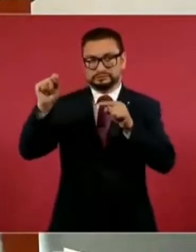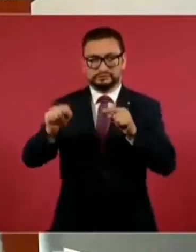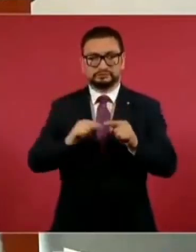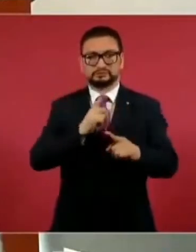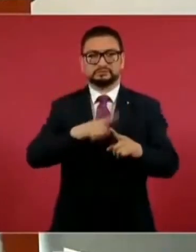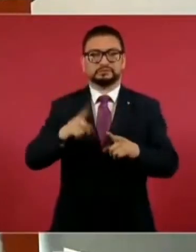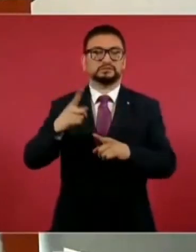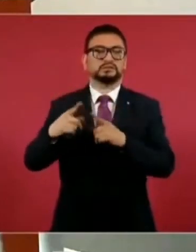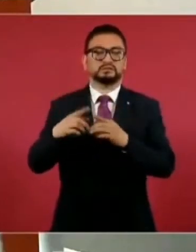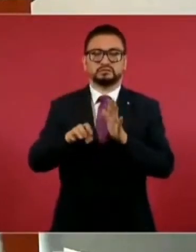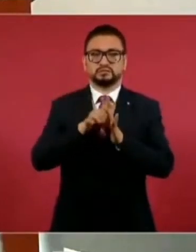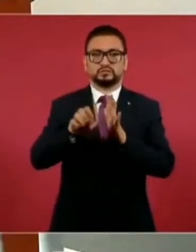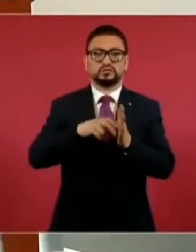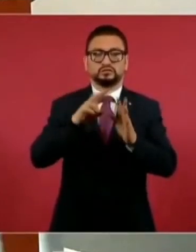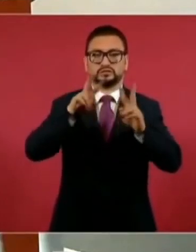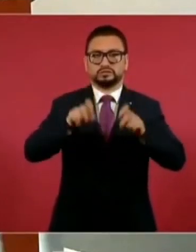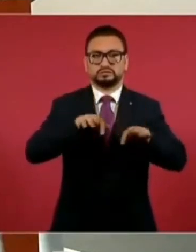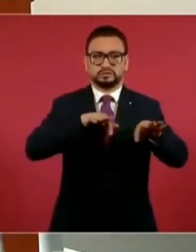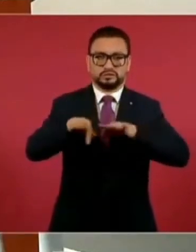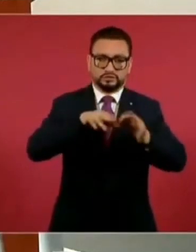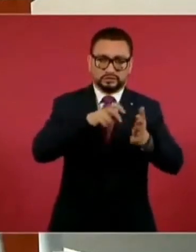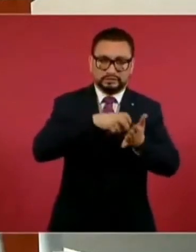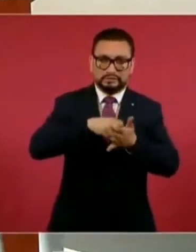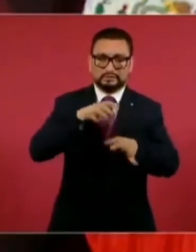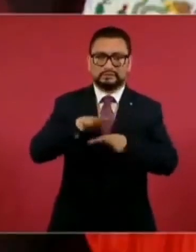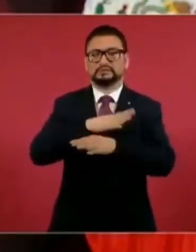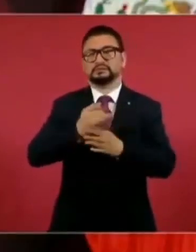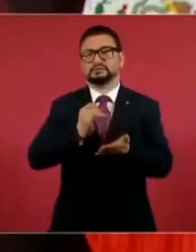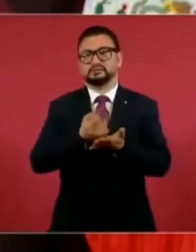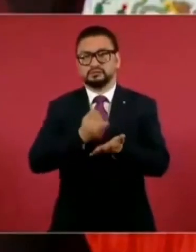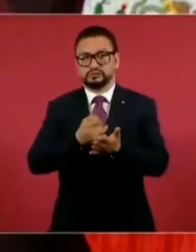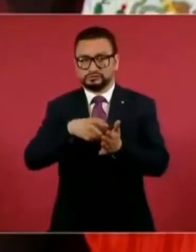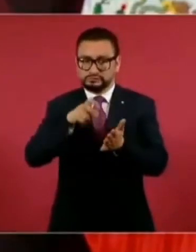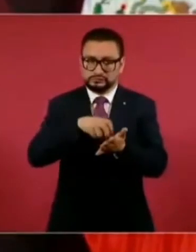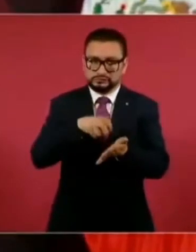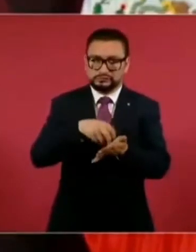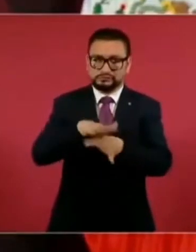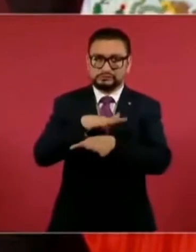Reforma laboral, reforma fiscal,